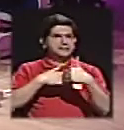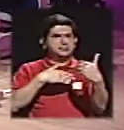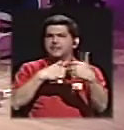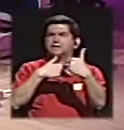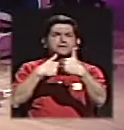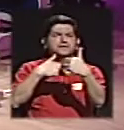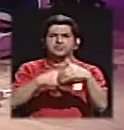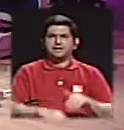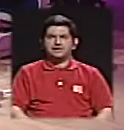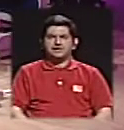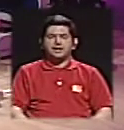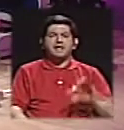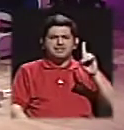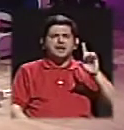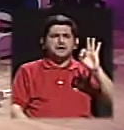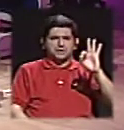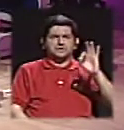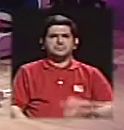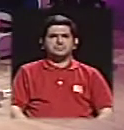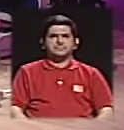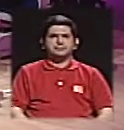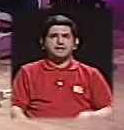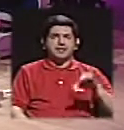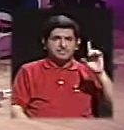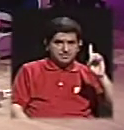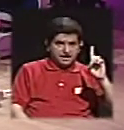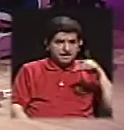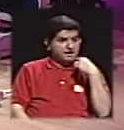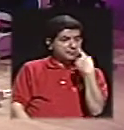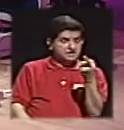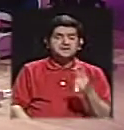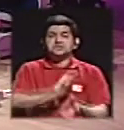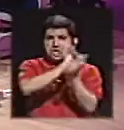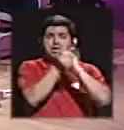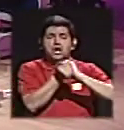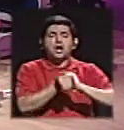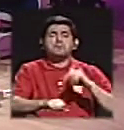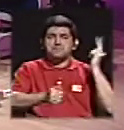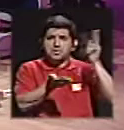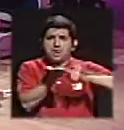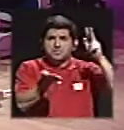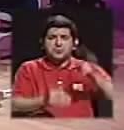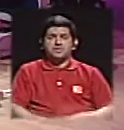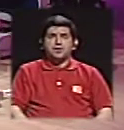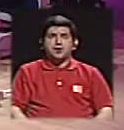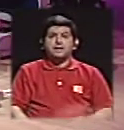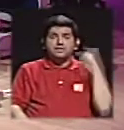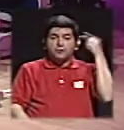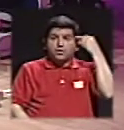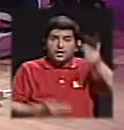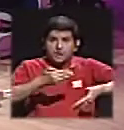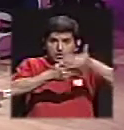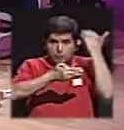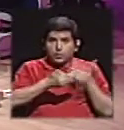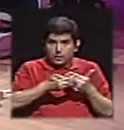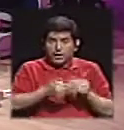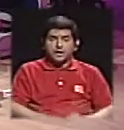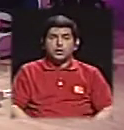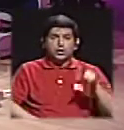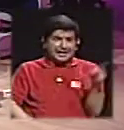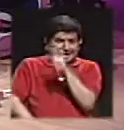y Daniel Ortega hace que su parlamento apruebe una reforma que se había presentado en el gobierno anterior